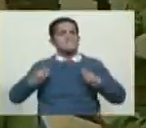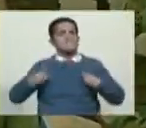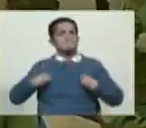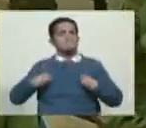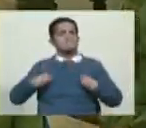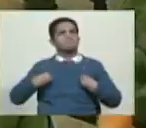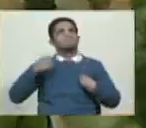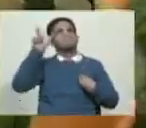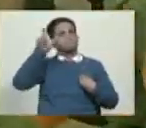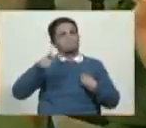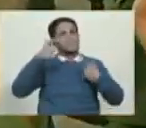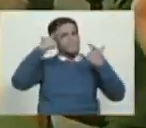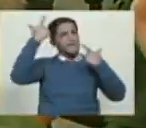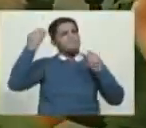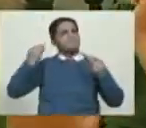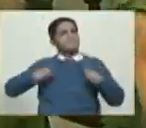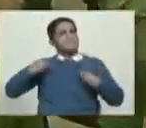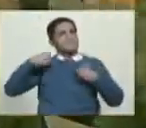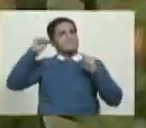¡Chávez vive!